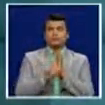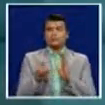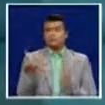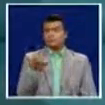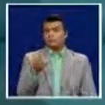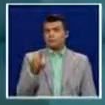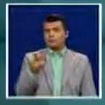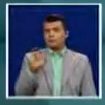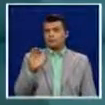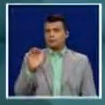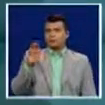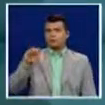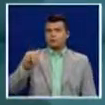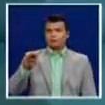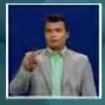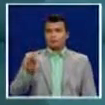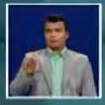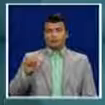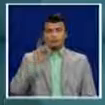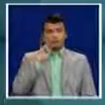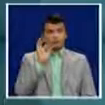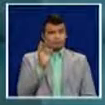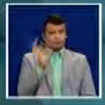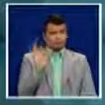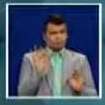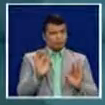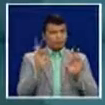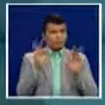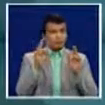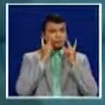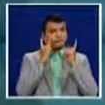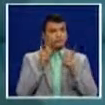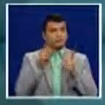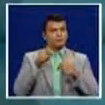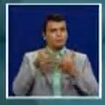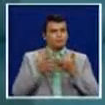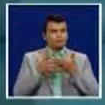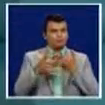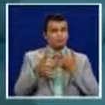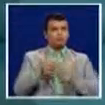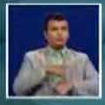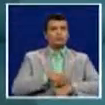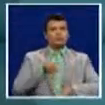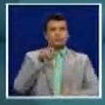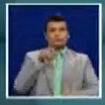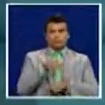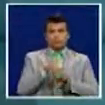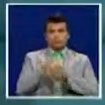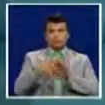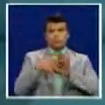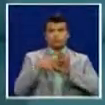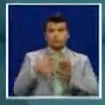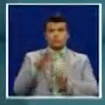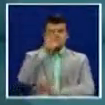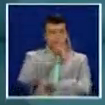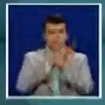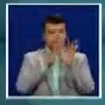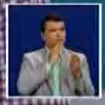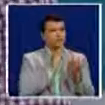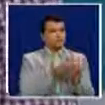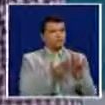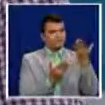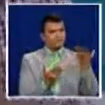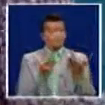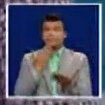ser un programa extraordinario. No se lo pierdan, Siembra, a partir de hoy a las 6 de la tarde por Telepacífico. Gracias. A